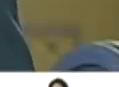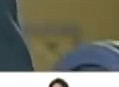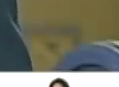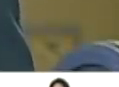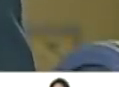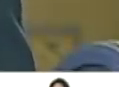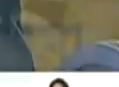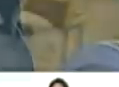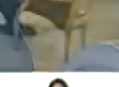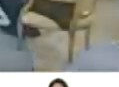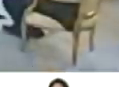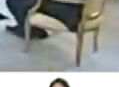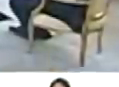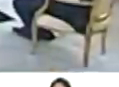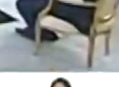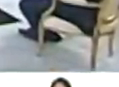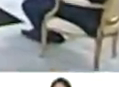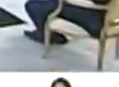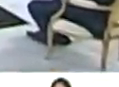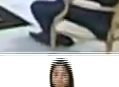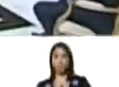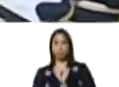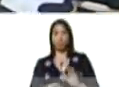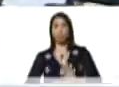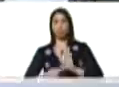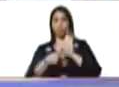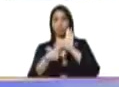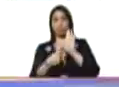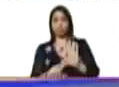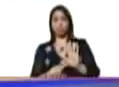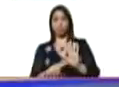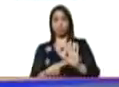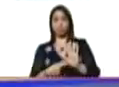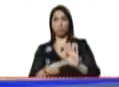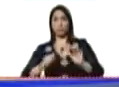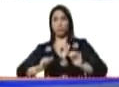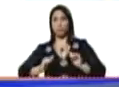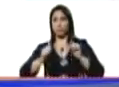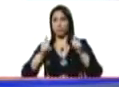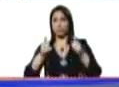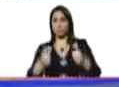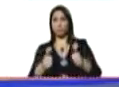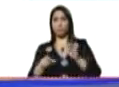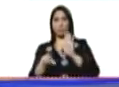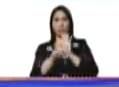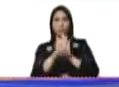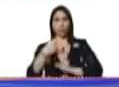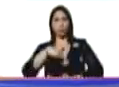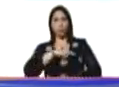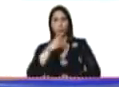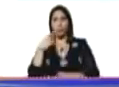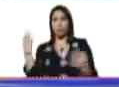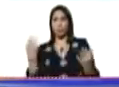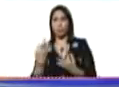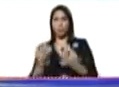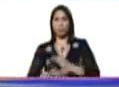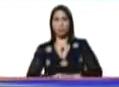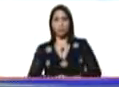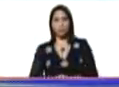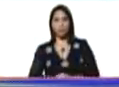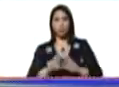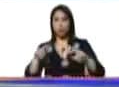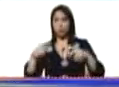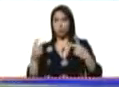Lo felicitamos por la presentación de esa iniciativa legislativa y estamos seguros que esto será una